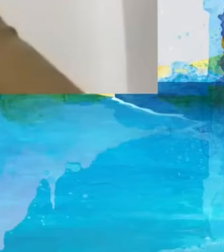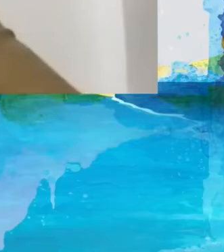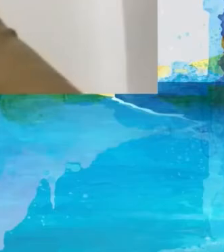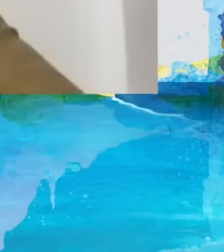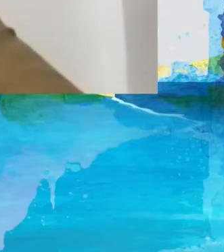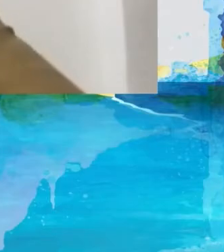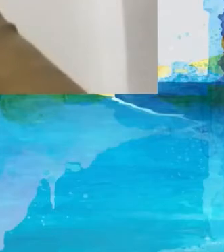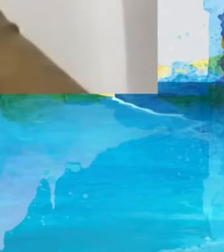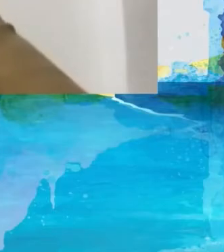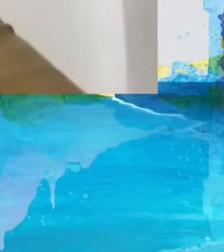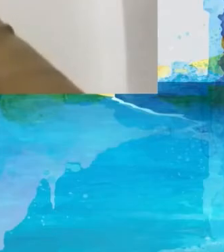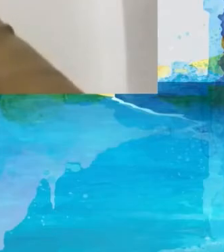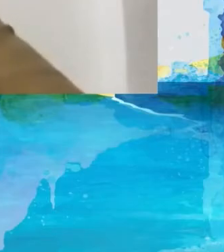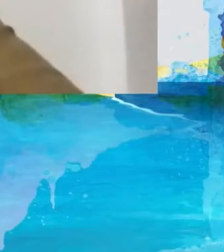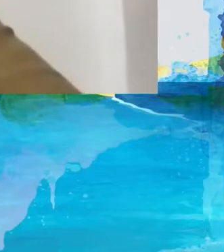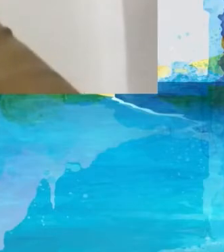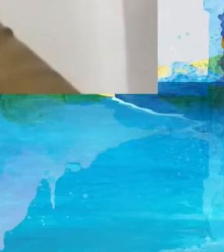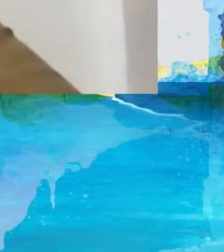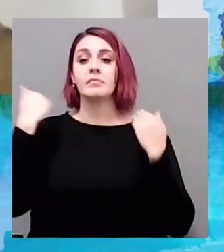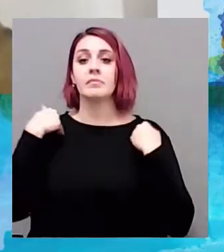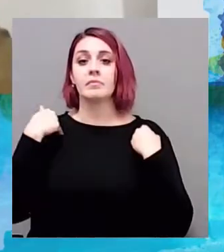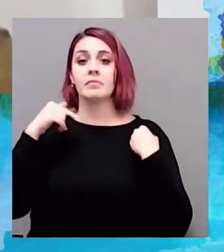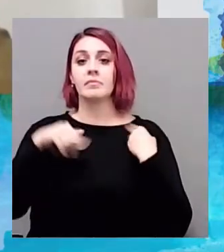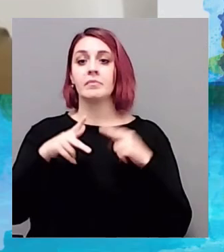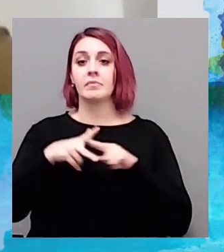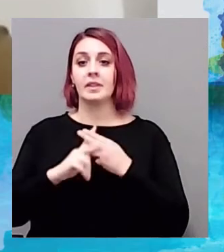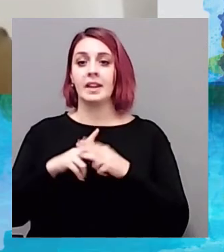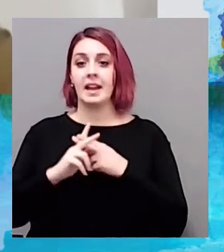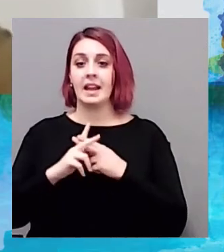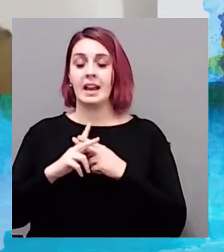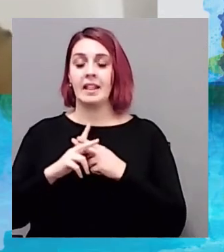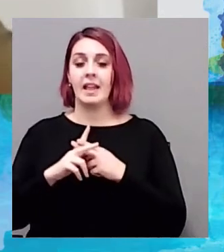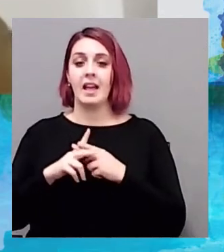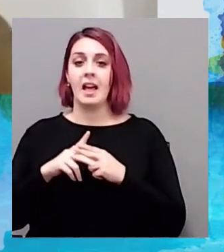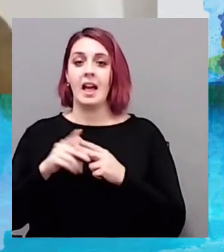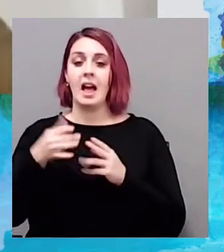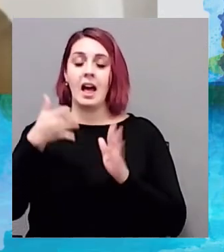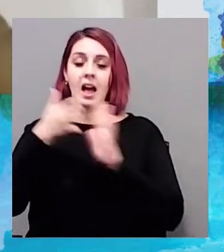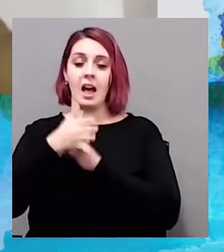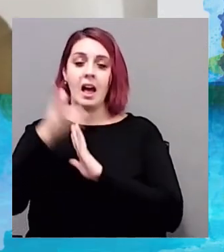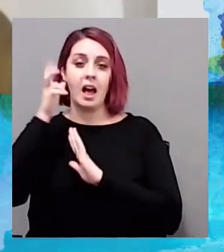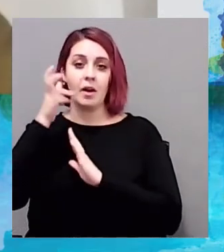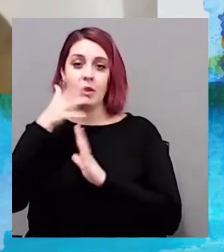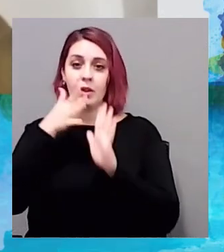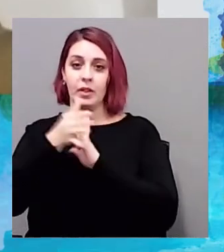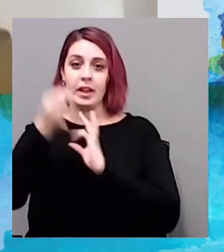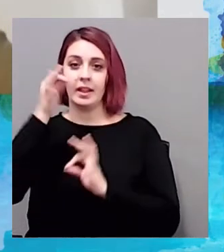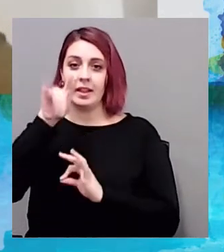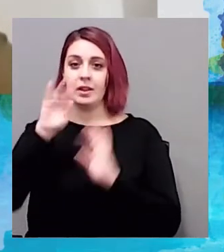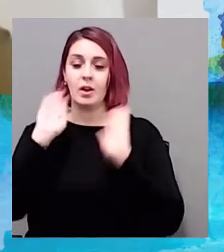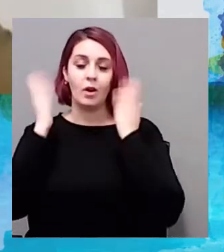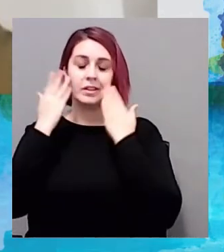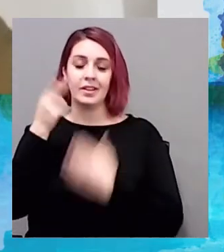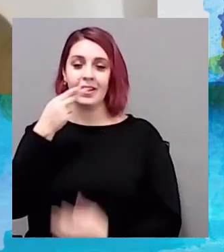llevar a cabo este taller de audiodescripción dentro de este congreso tan interesante en el